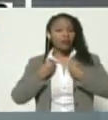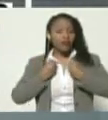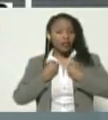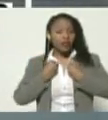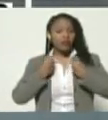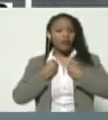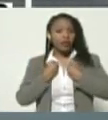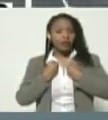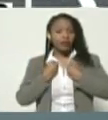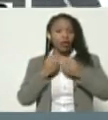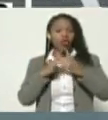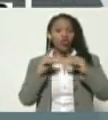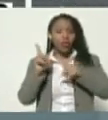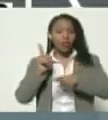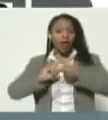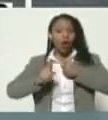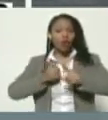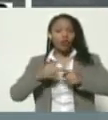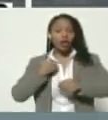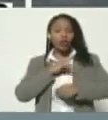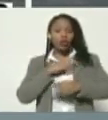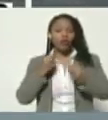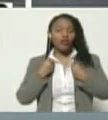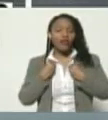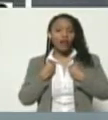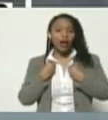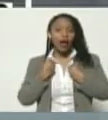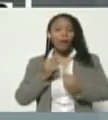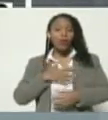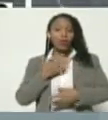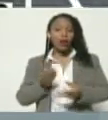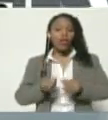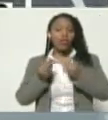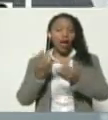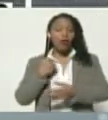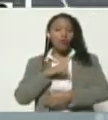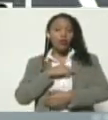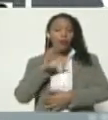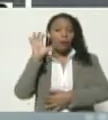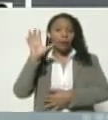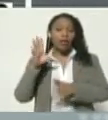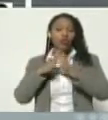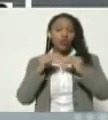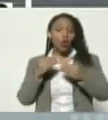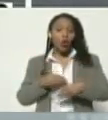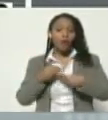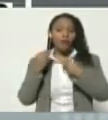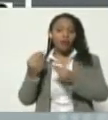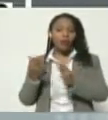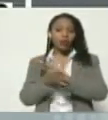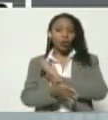vivir todas estas cosas que vivimos y poderle dar a nuestra patria todo lo que le damos.